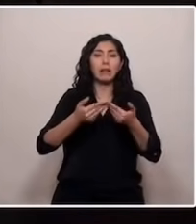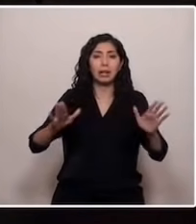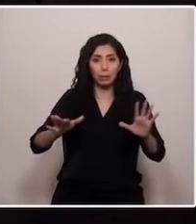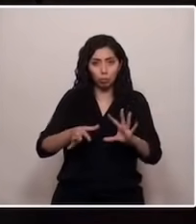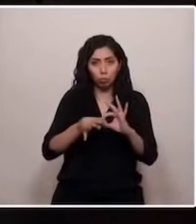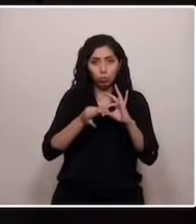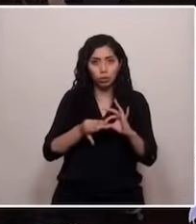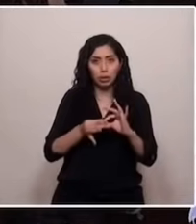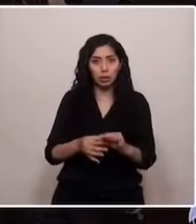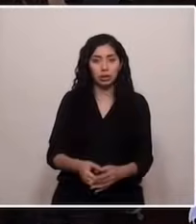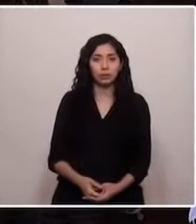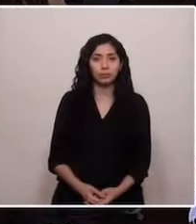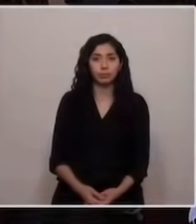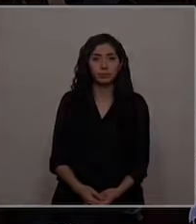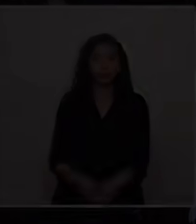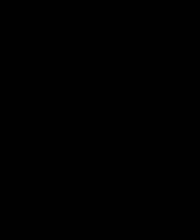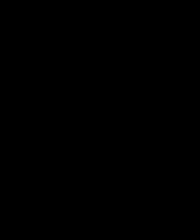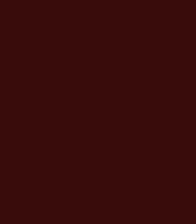gracias